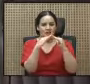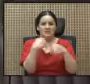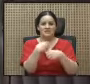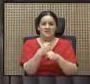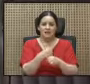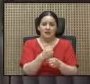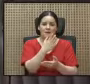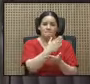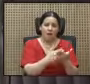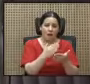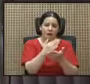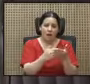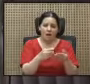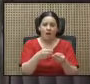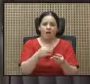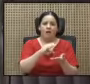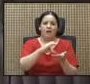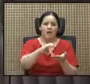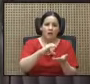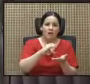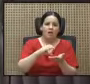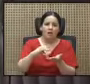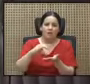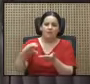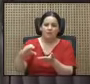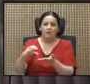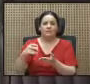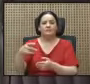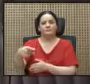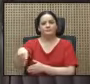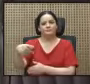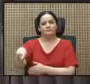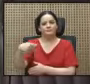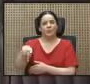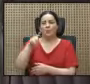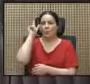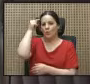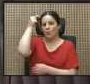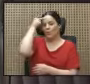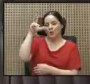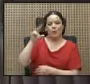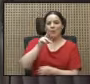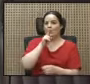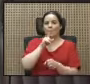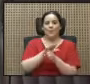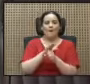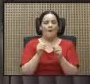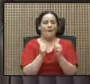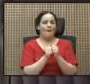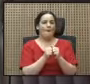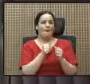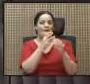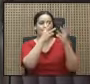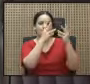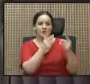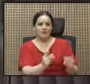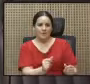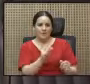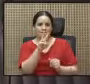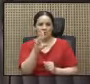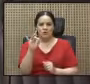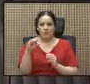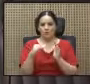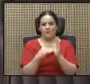se corre el riesgo que el gobierno no cumpla con ese presupuesto de los 28 mil millones. Y ahí presenté una